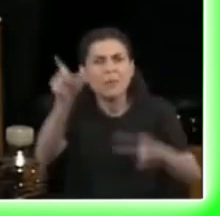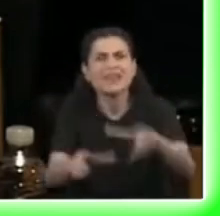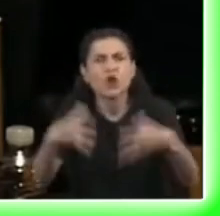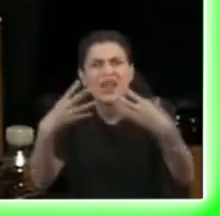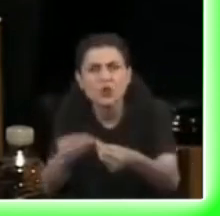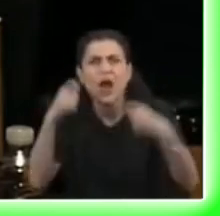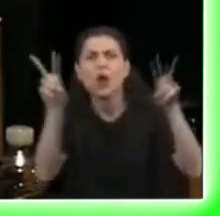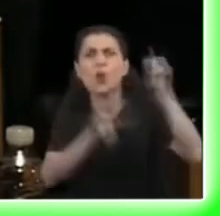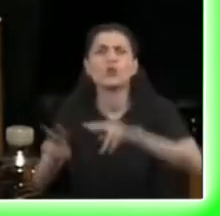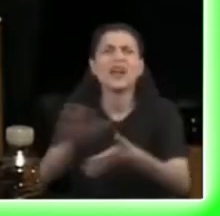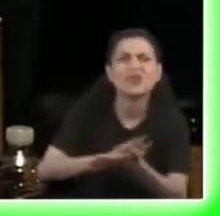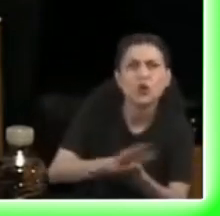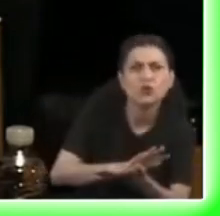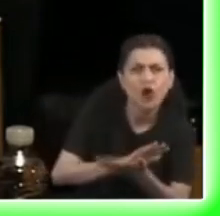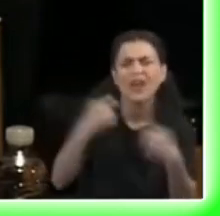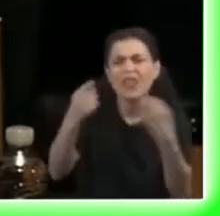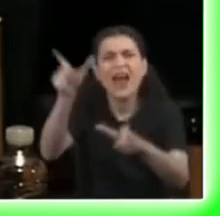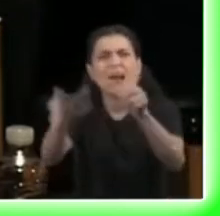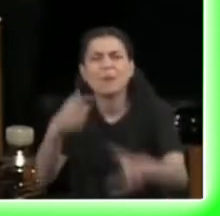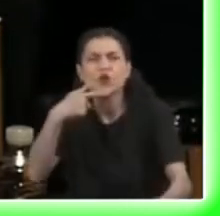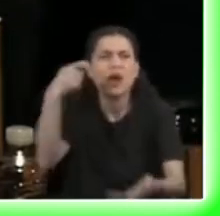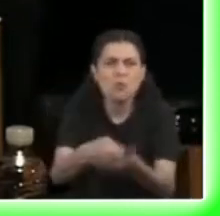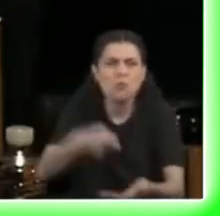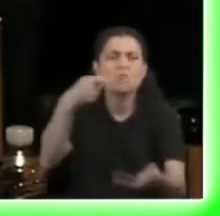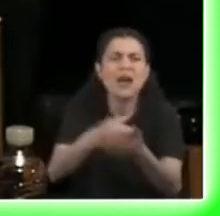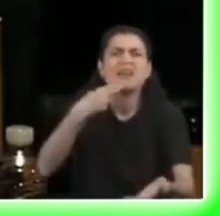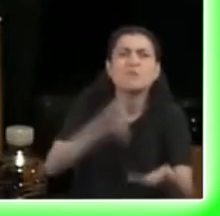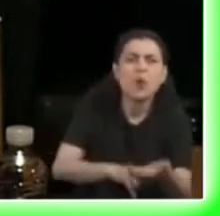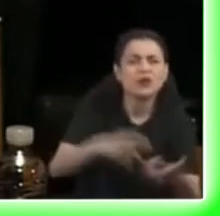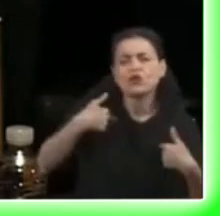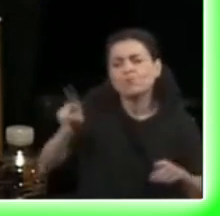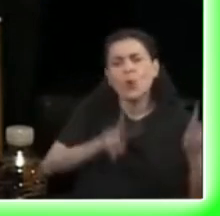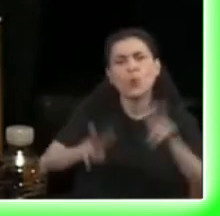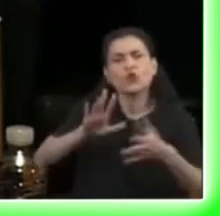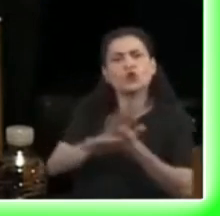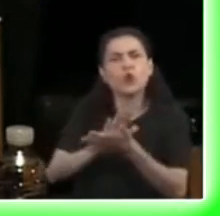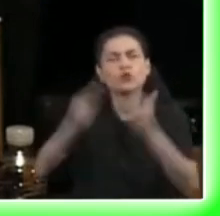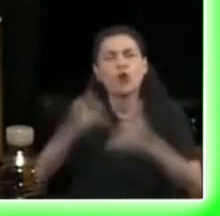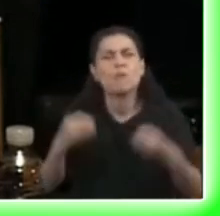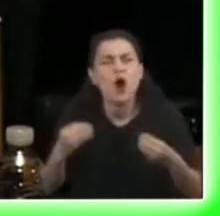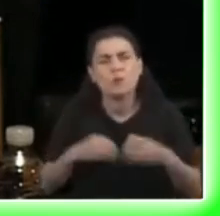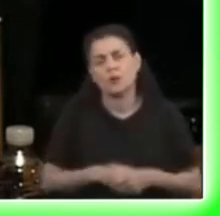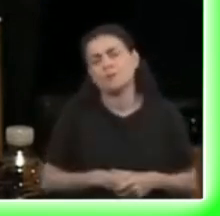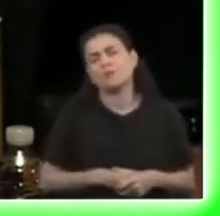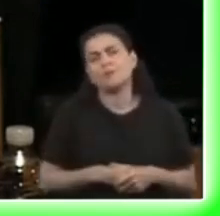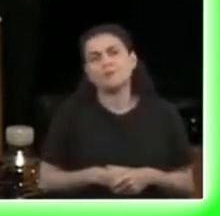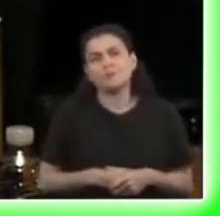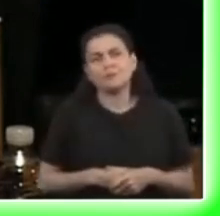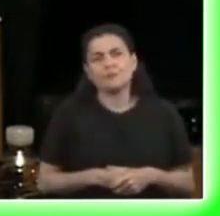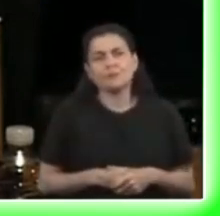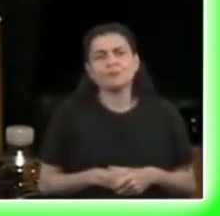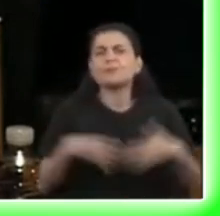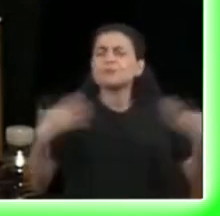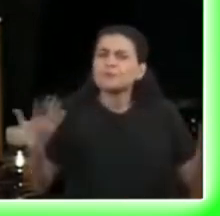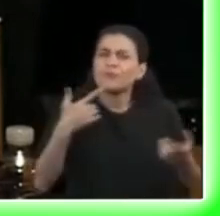paga, digamos, con sus impuestos. El partido del Estado no se agota en los políticos y en los contratistas, es decir,